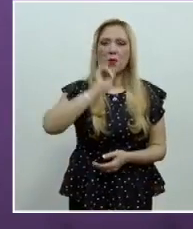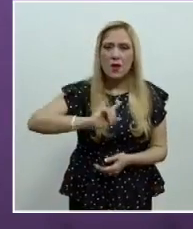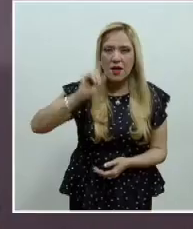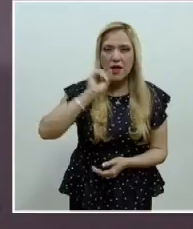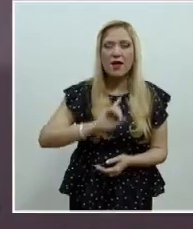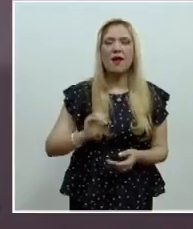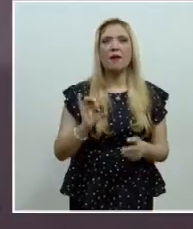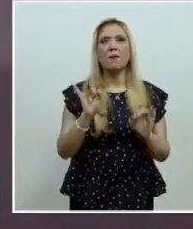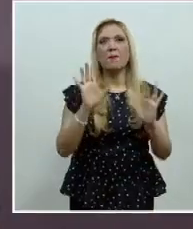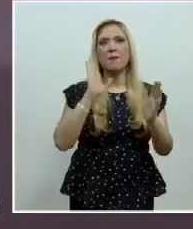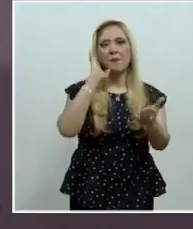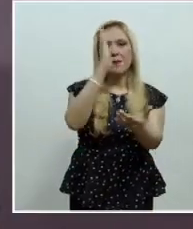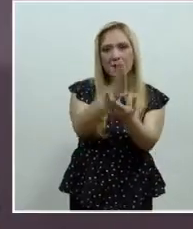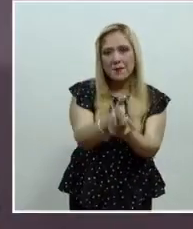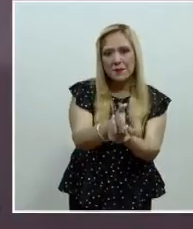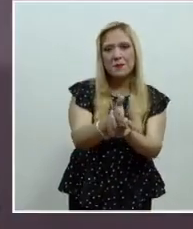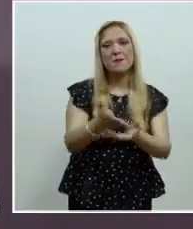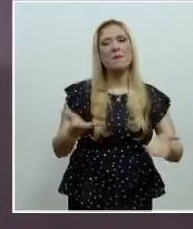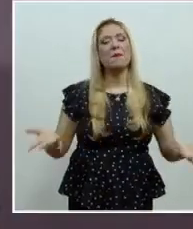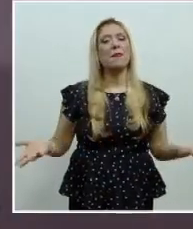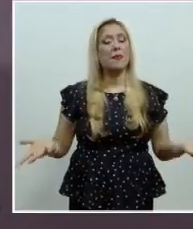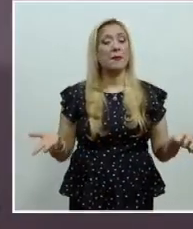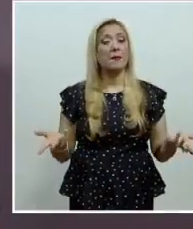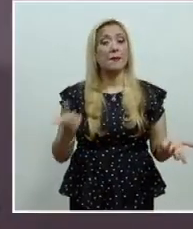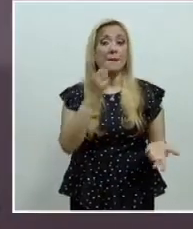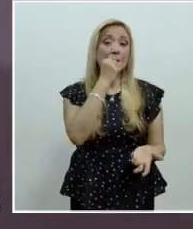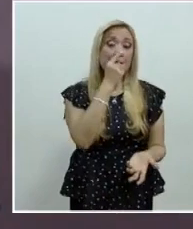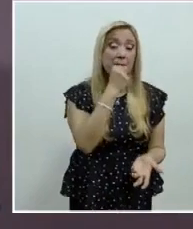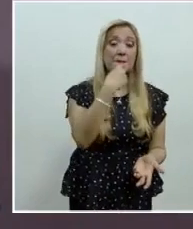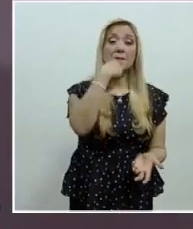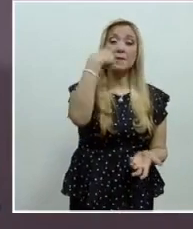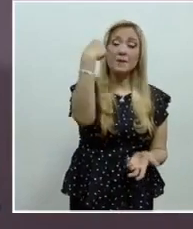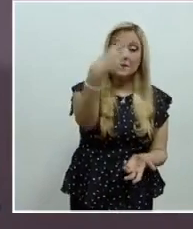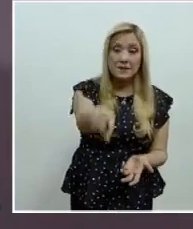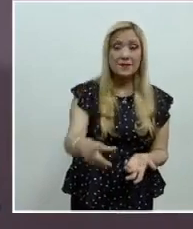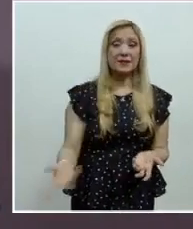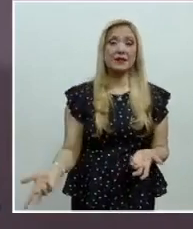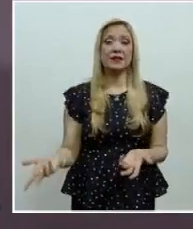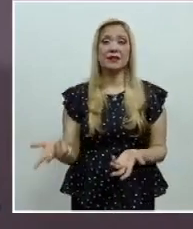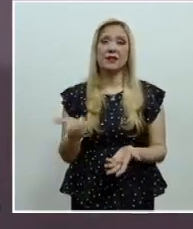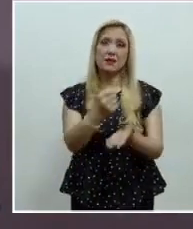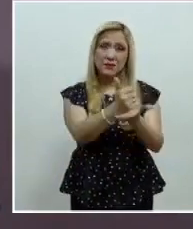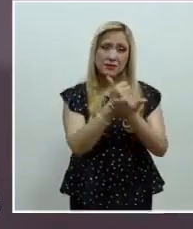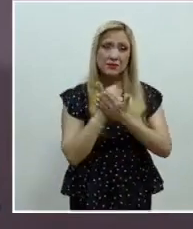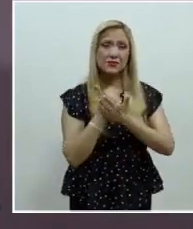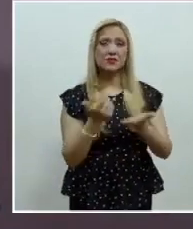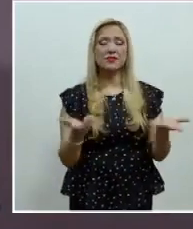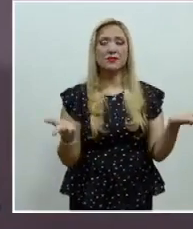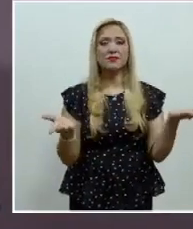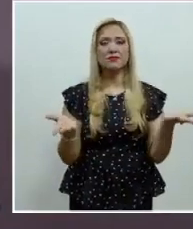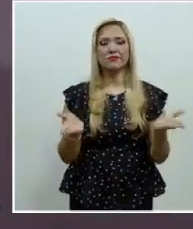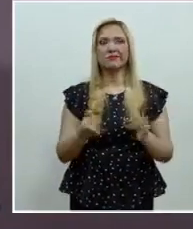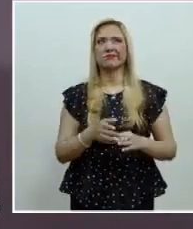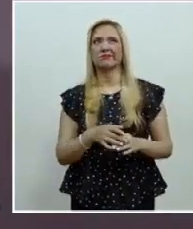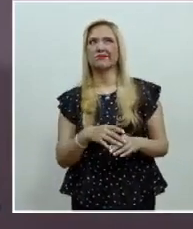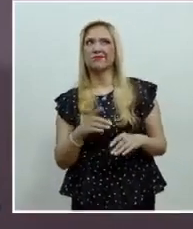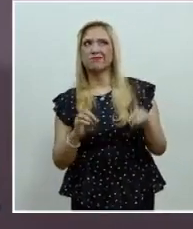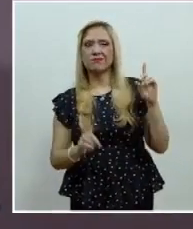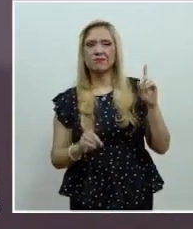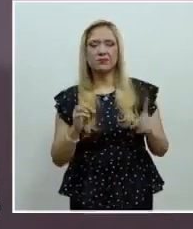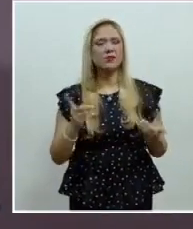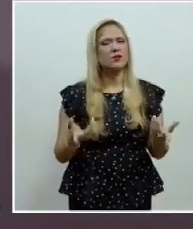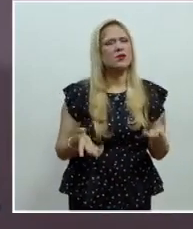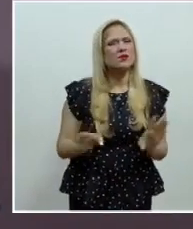al acudir a las instancias, a las instituciones para recibir este apoyo, ¿no? En este caso de acceso a la